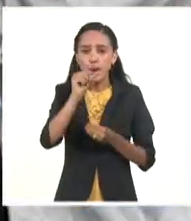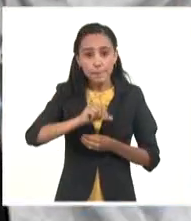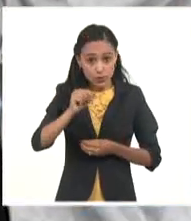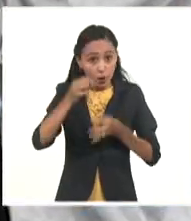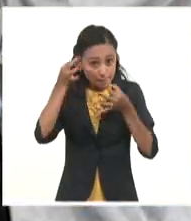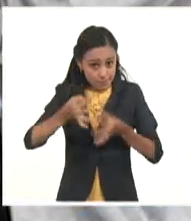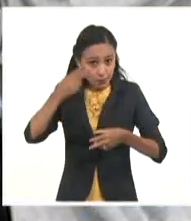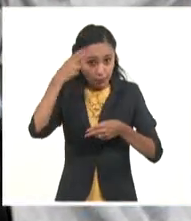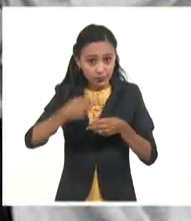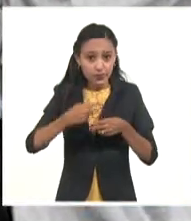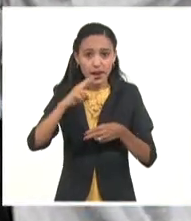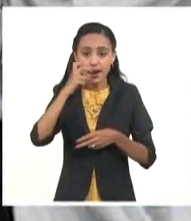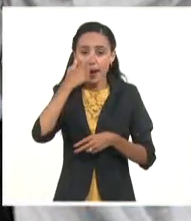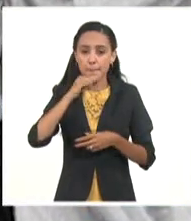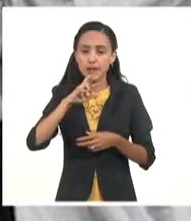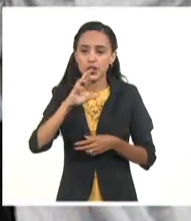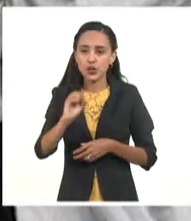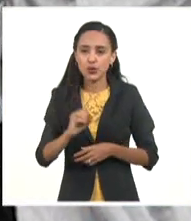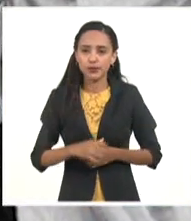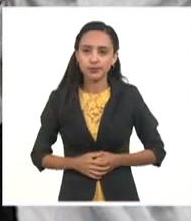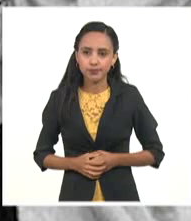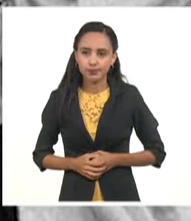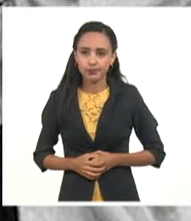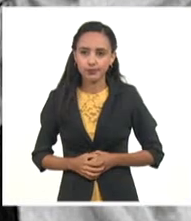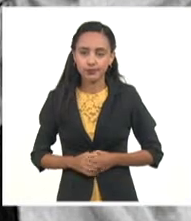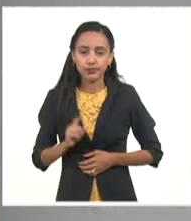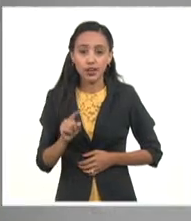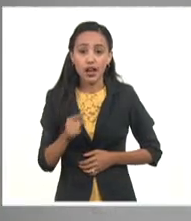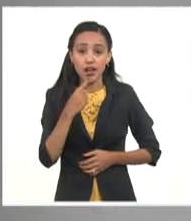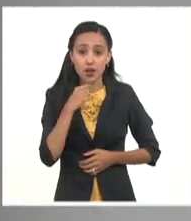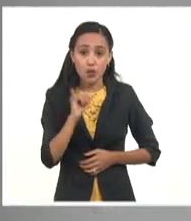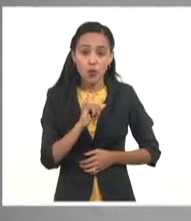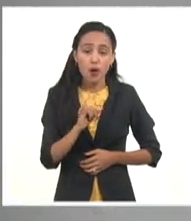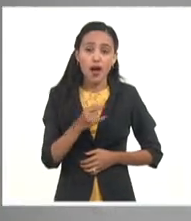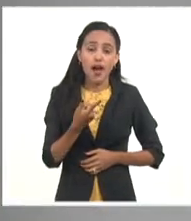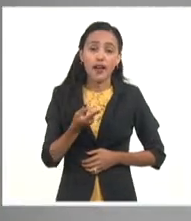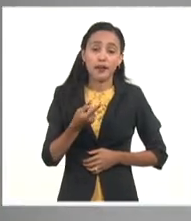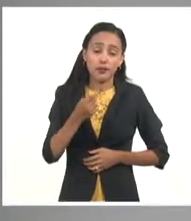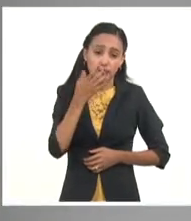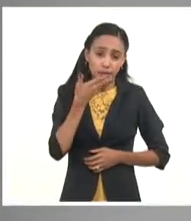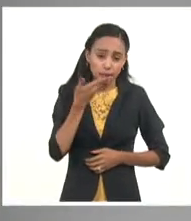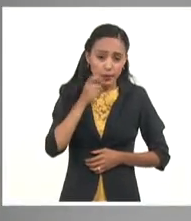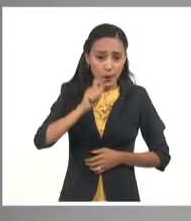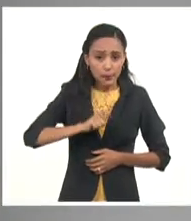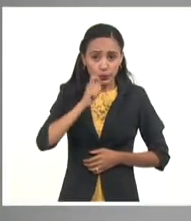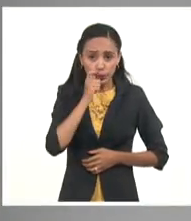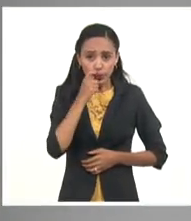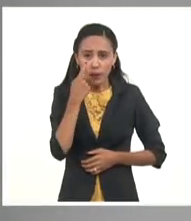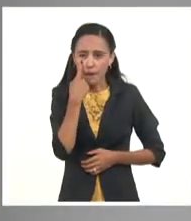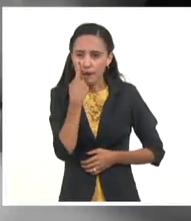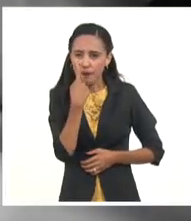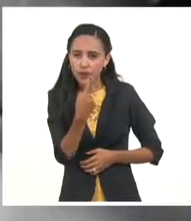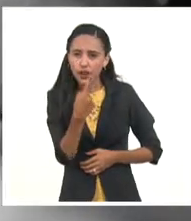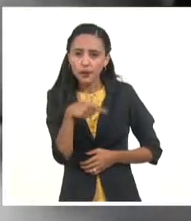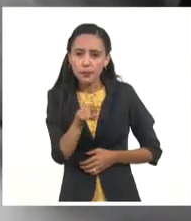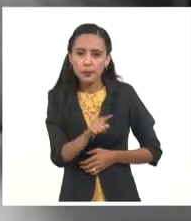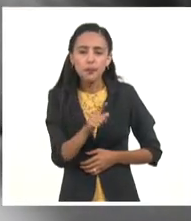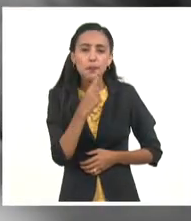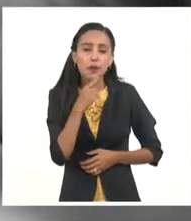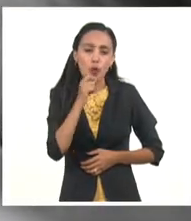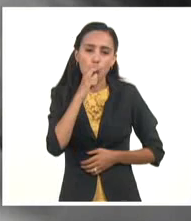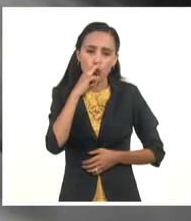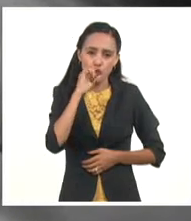el libro de la memoria fragmentada con prólogo del crítico y dramaturgo norge espinosa verá la luz a cargo de ediciones unión